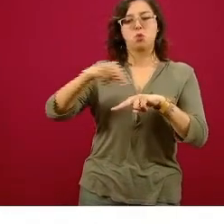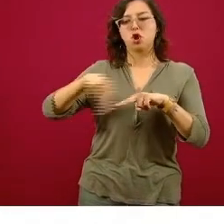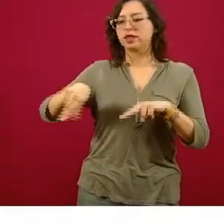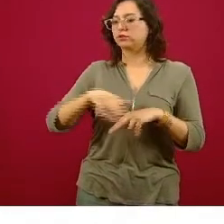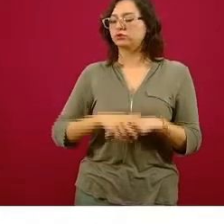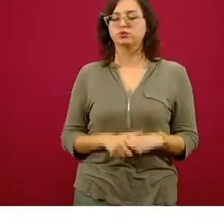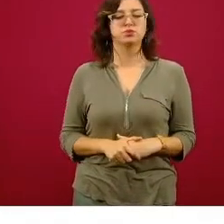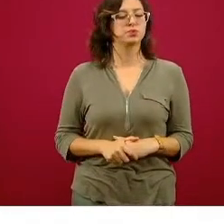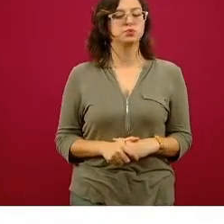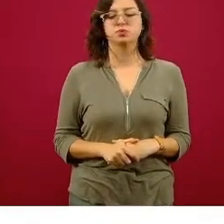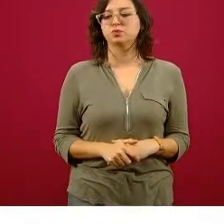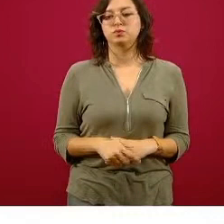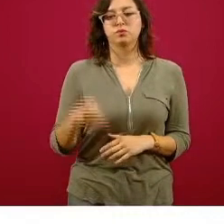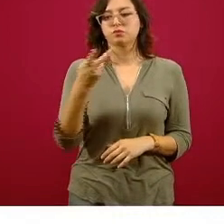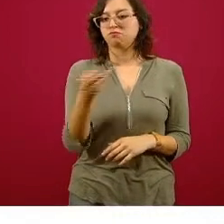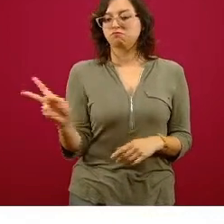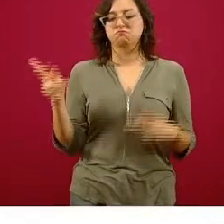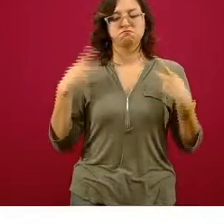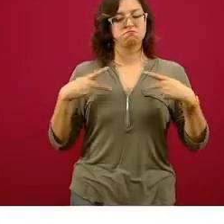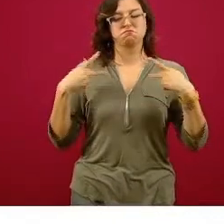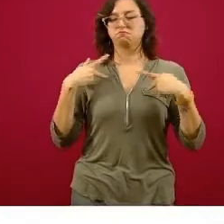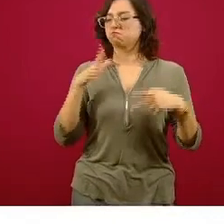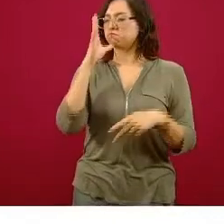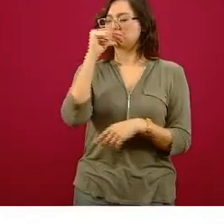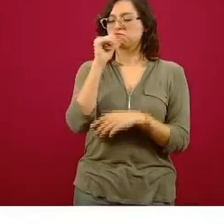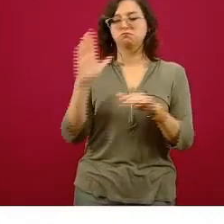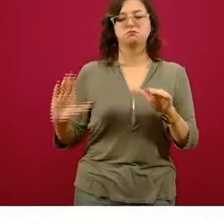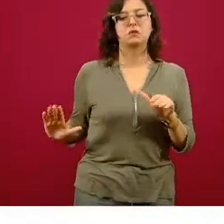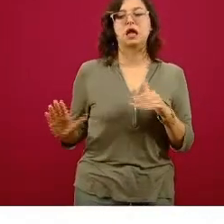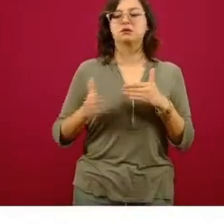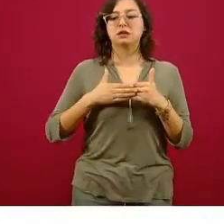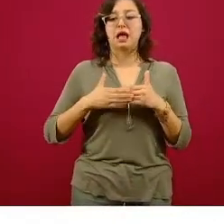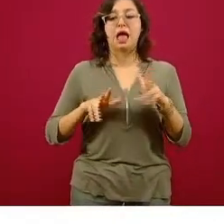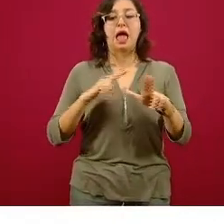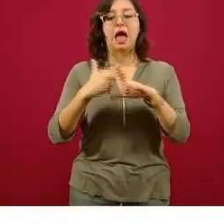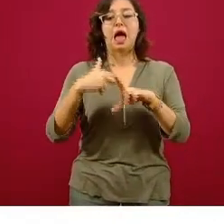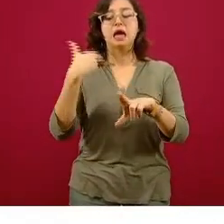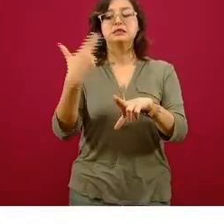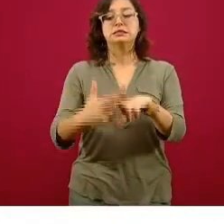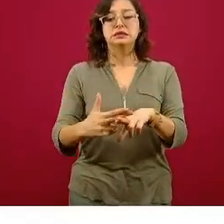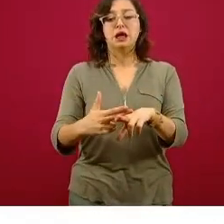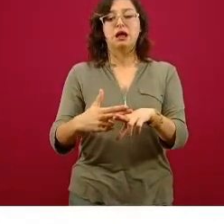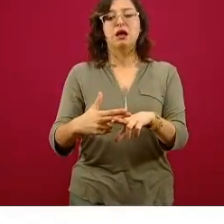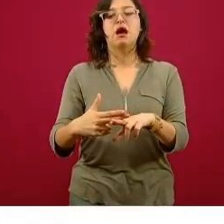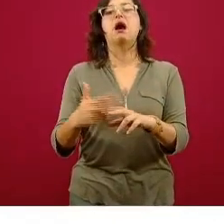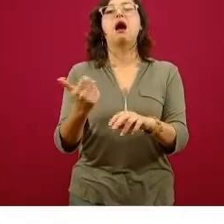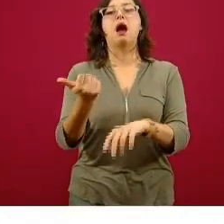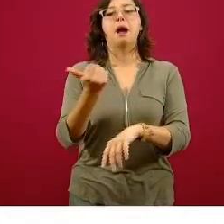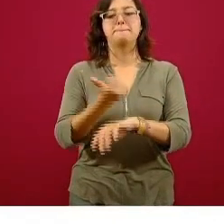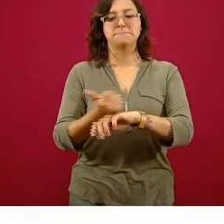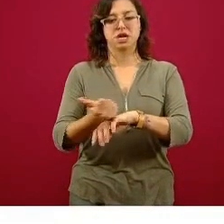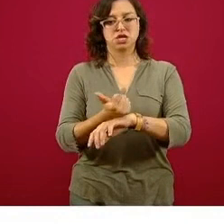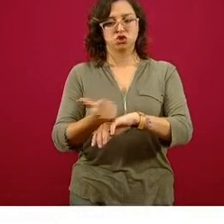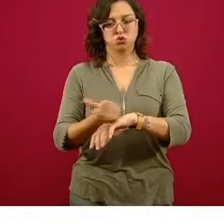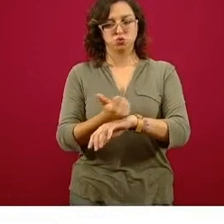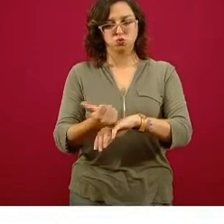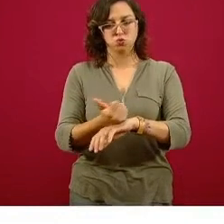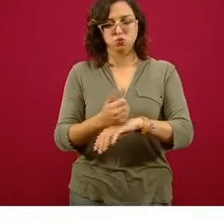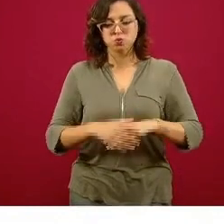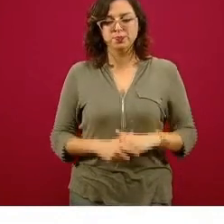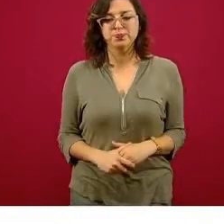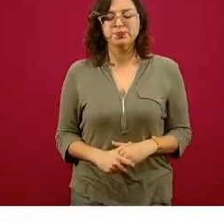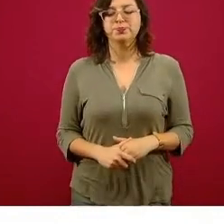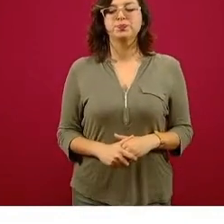boletos para que las personas ingresen, todavía a puerta cerrada. Eso se podrá hacer hasta que alguien esté en color amarillo. Veamos la